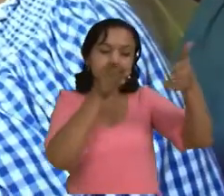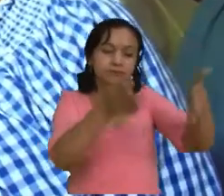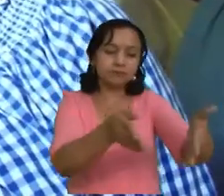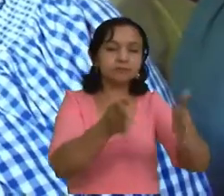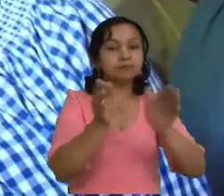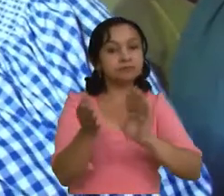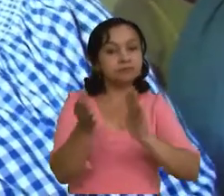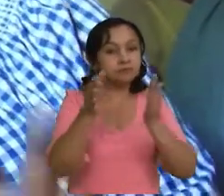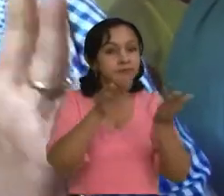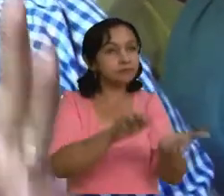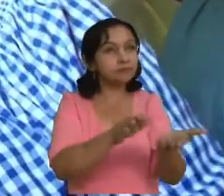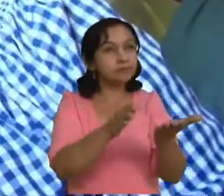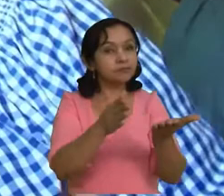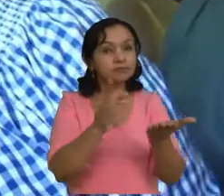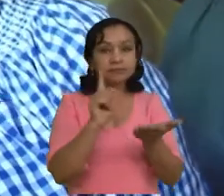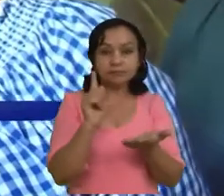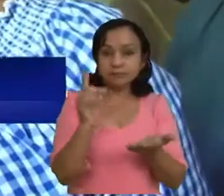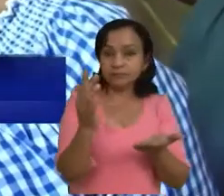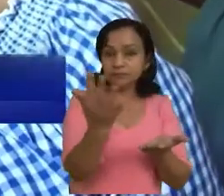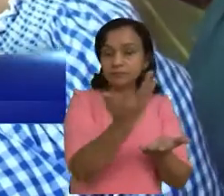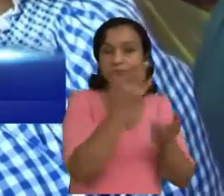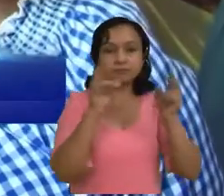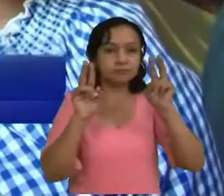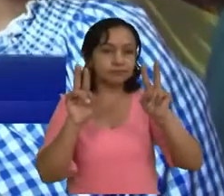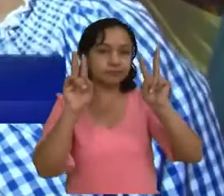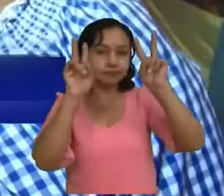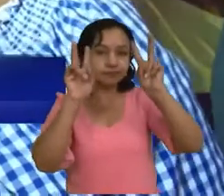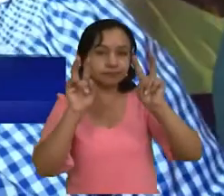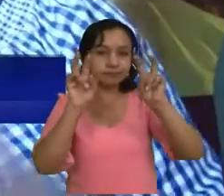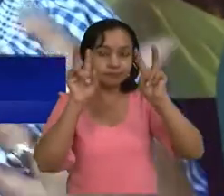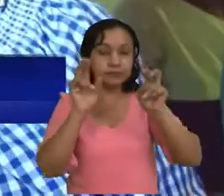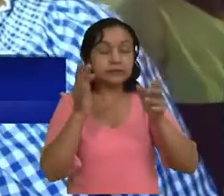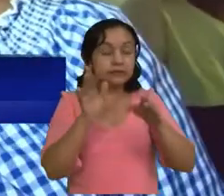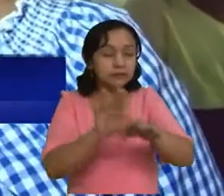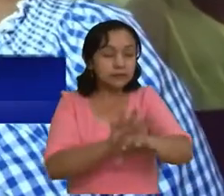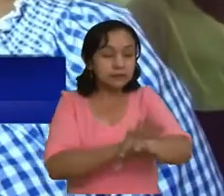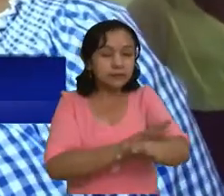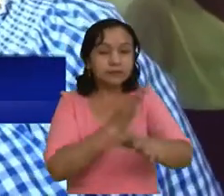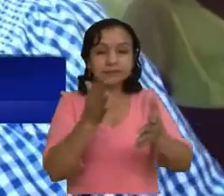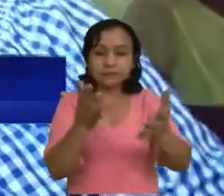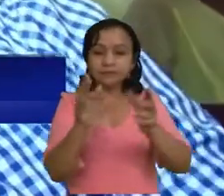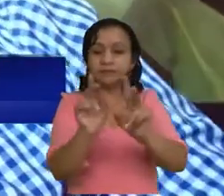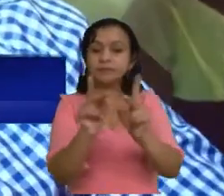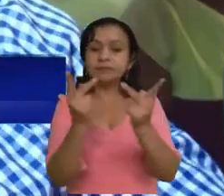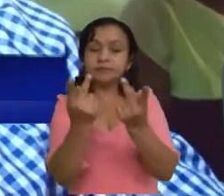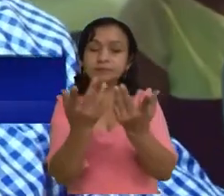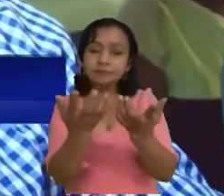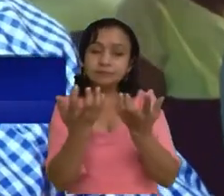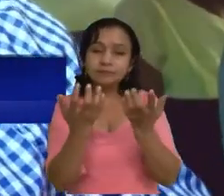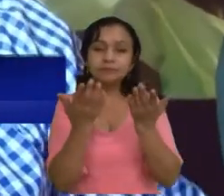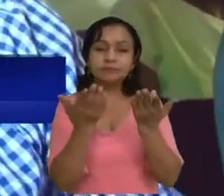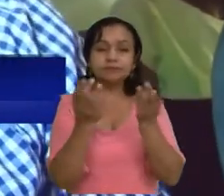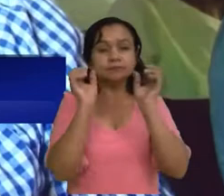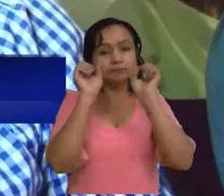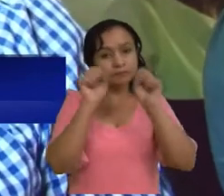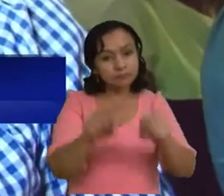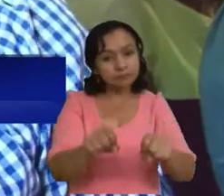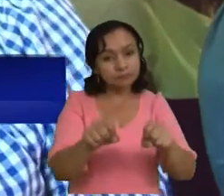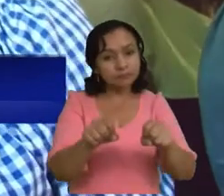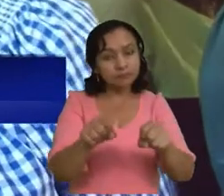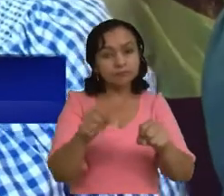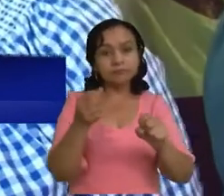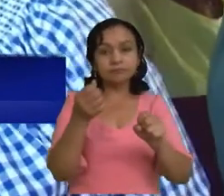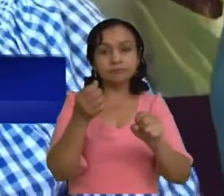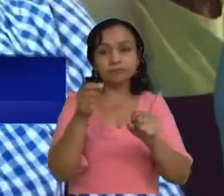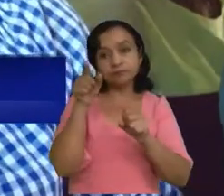queridos. Por lo tanto, nosotros es un tema bastante sensible. Es una inquietud que tenía la población, pero teníamos capacidad todavía en el milagro de